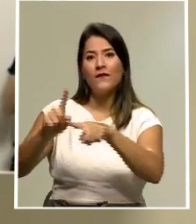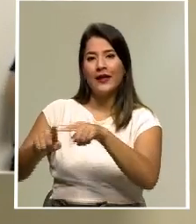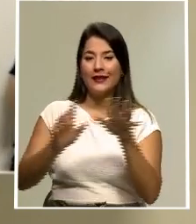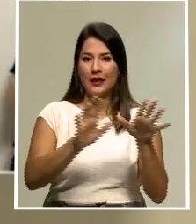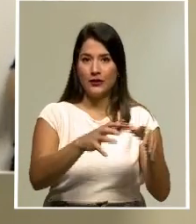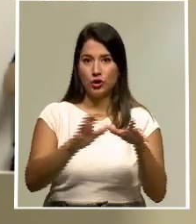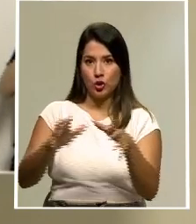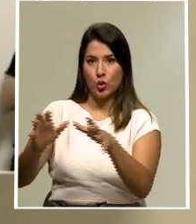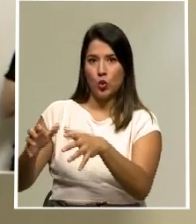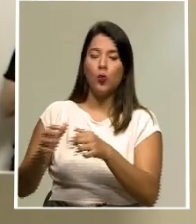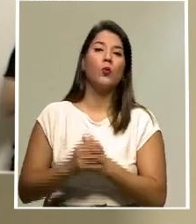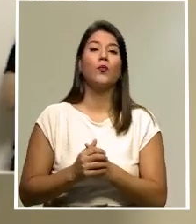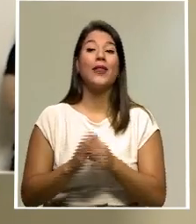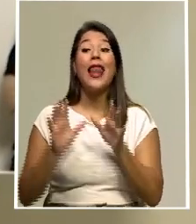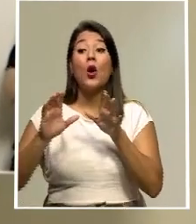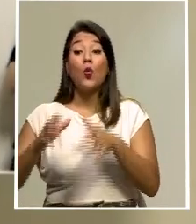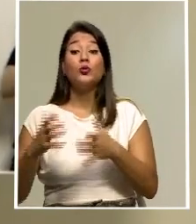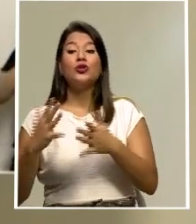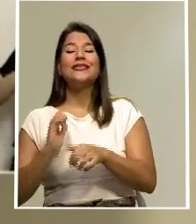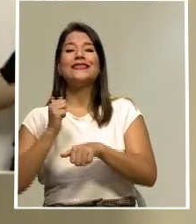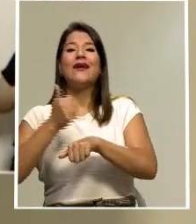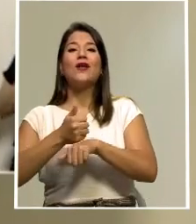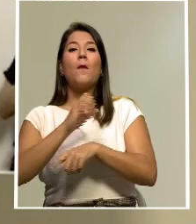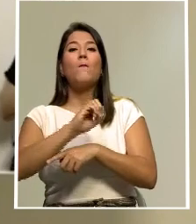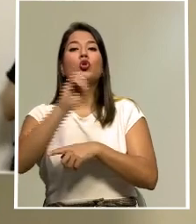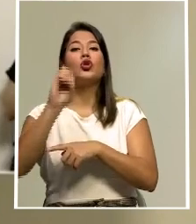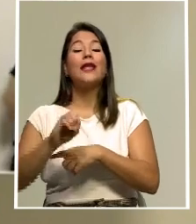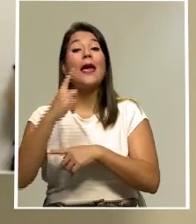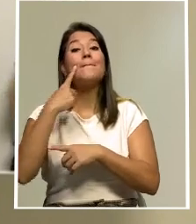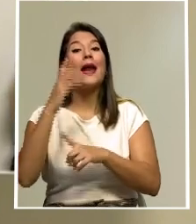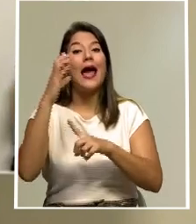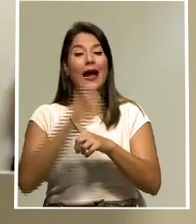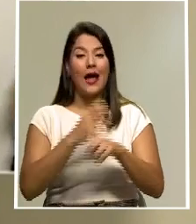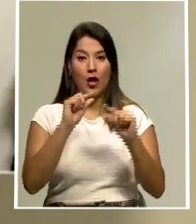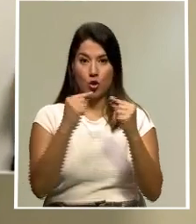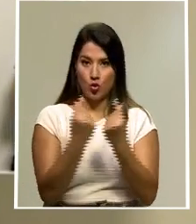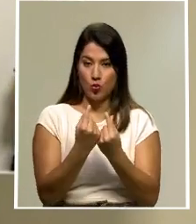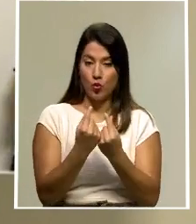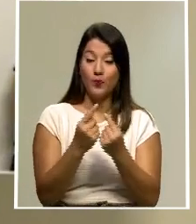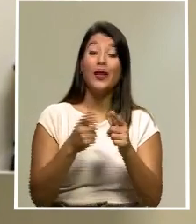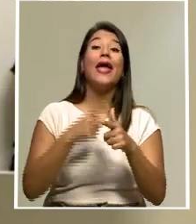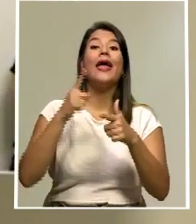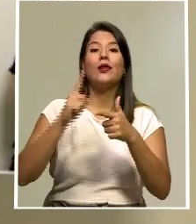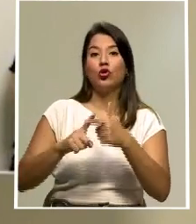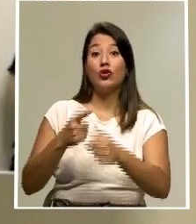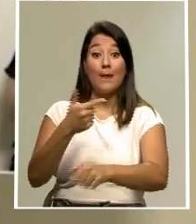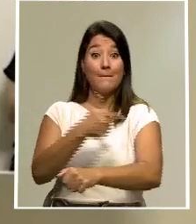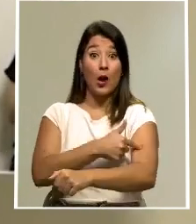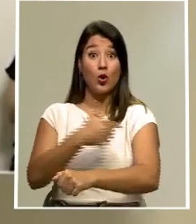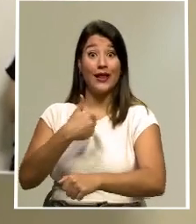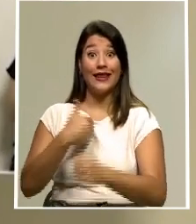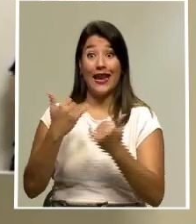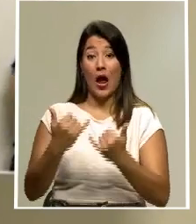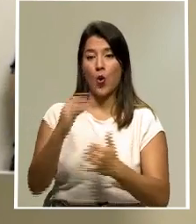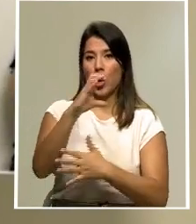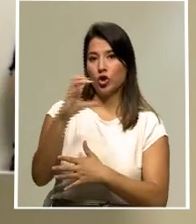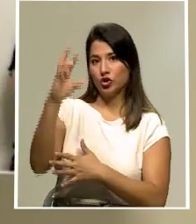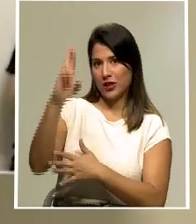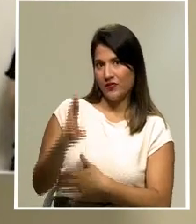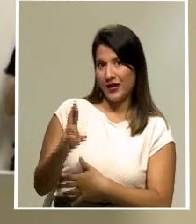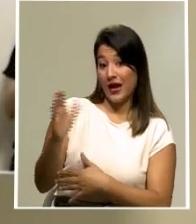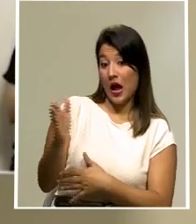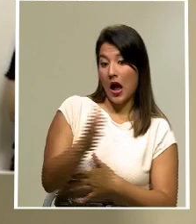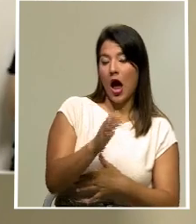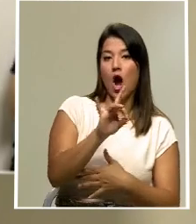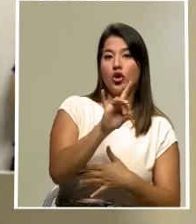específicos para cada uno, de tal forma que un 80% de las dosis que se estarán distribuyendo a los servicios de salud